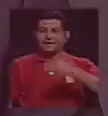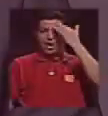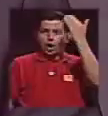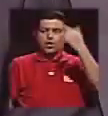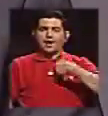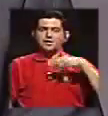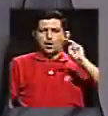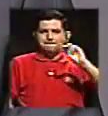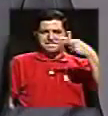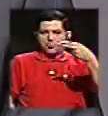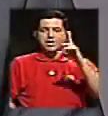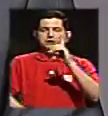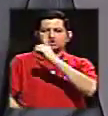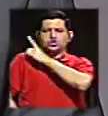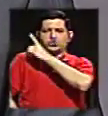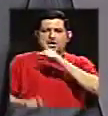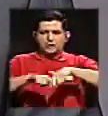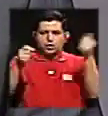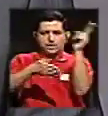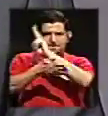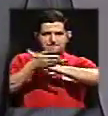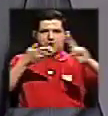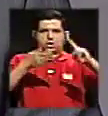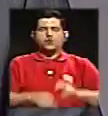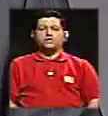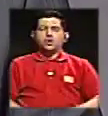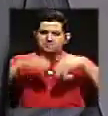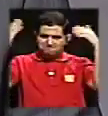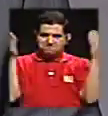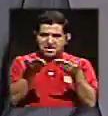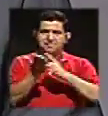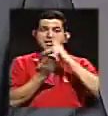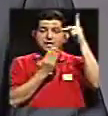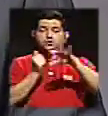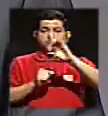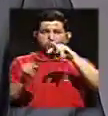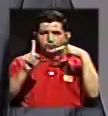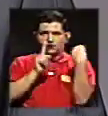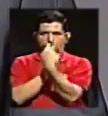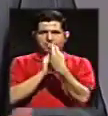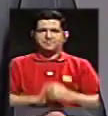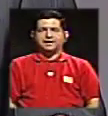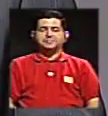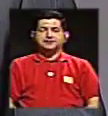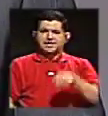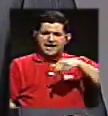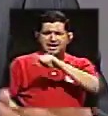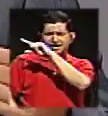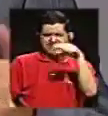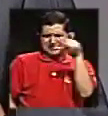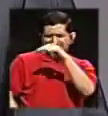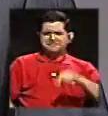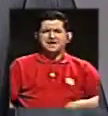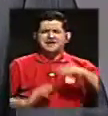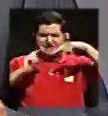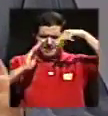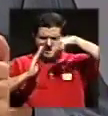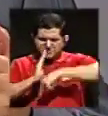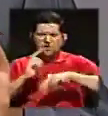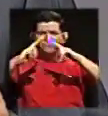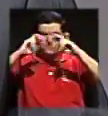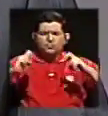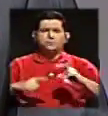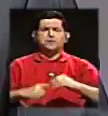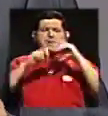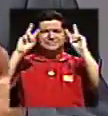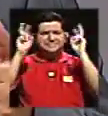Hola Soy Mauricio Herrera director del semanario universidad le doy la bienvenida a su programa puntos de vista donde cada semana profundizamos en los